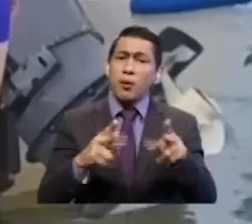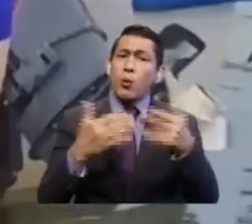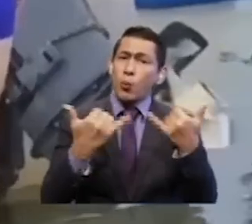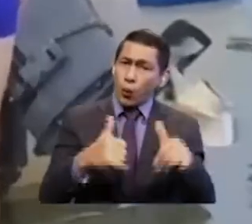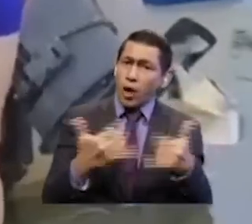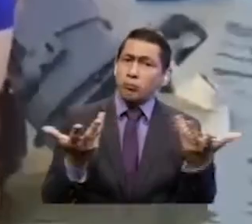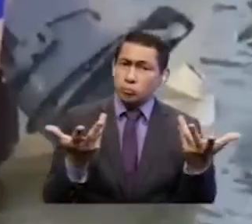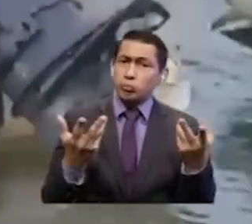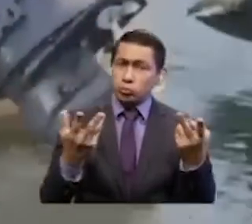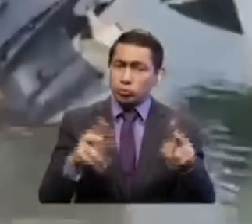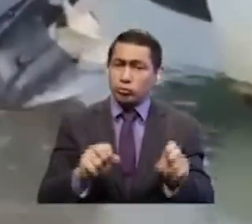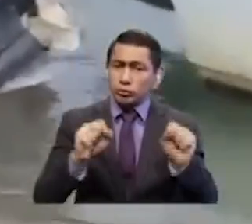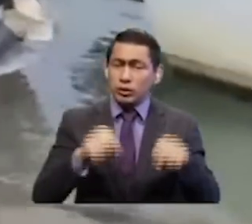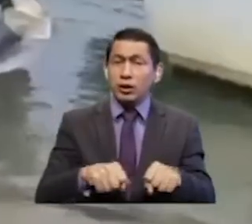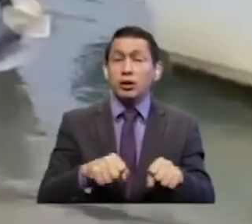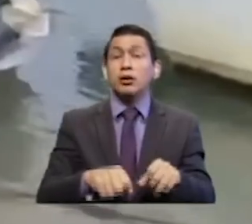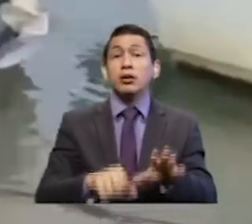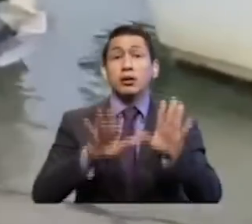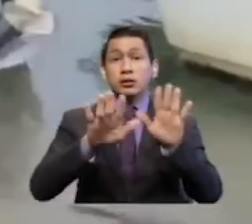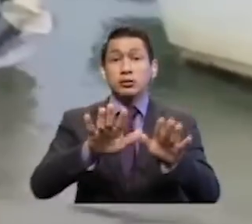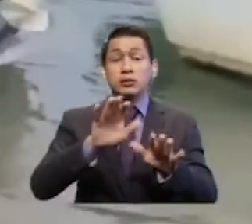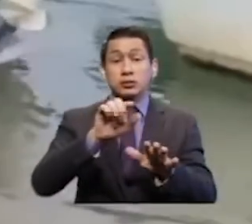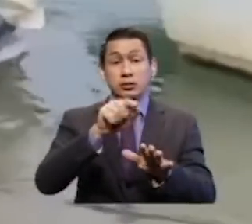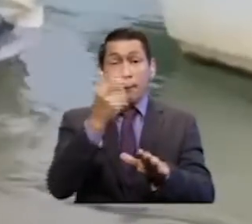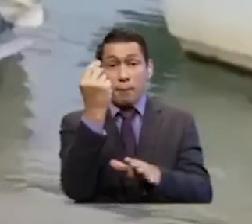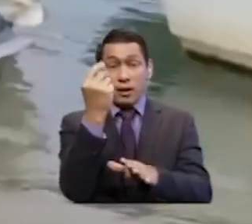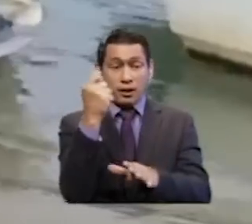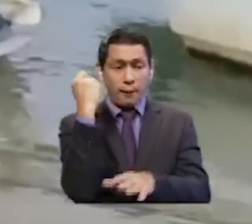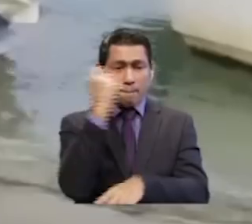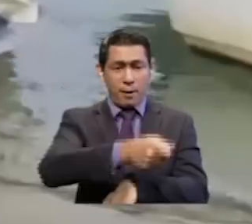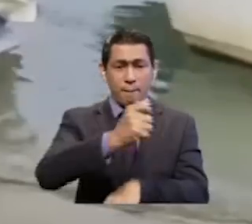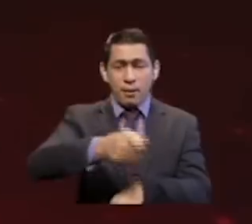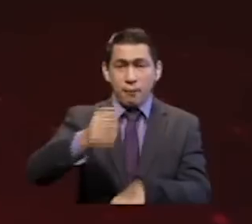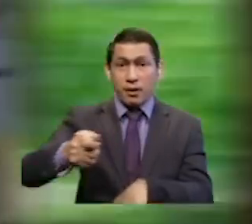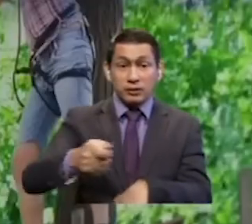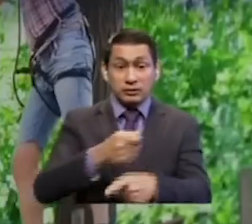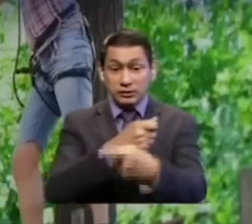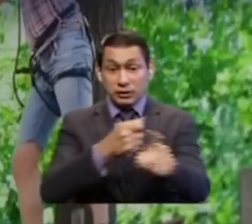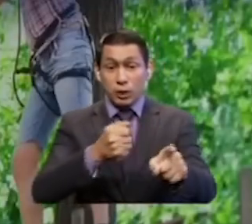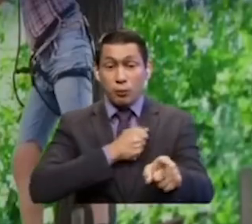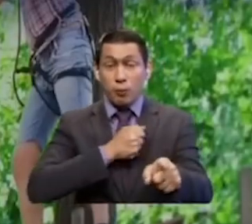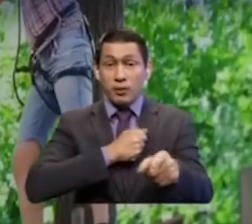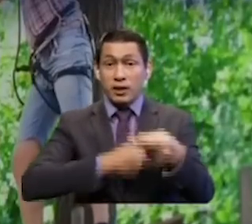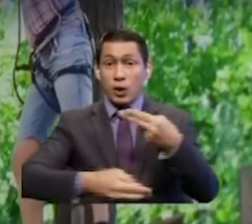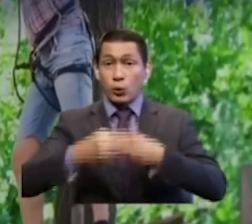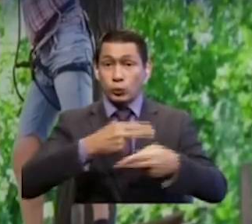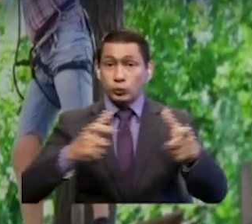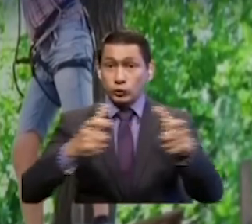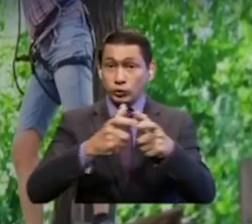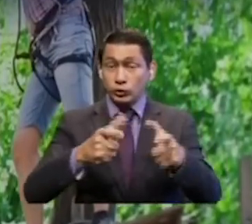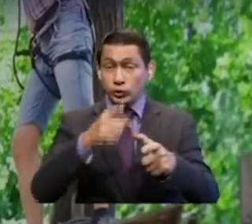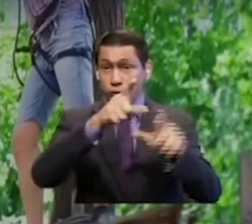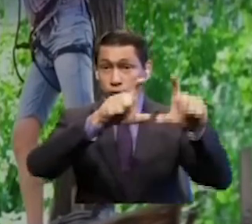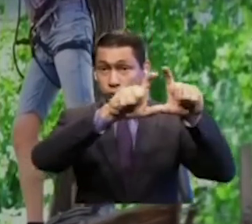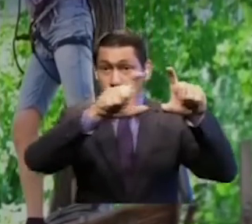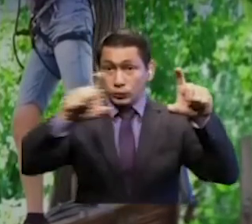entretenimiento. Son $250,000 que serán entregados a quienes postulen, participen y ganen. Para eso, la página web